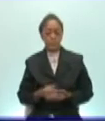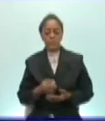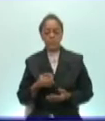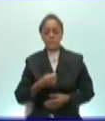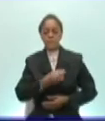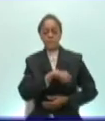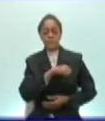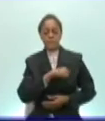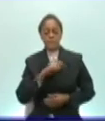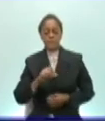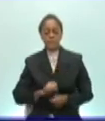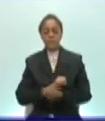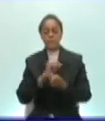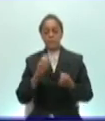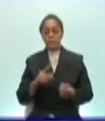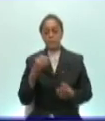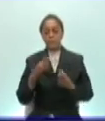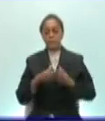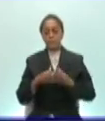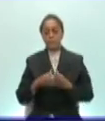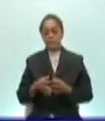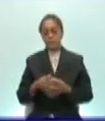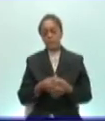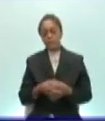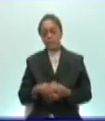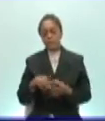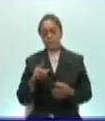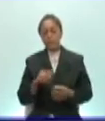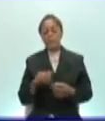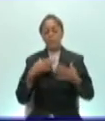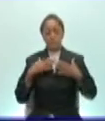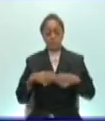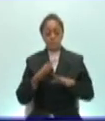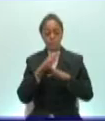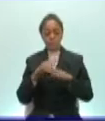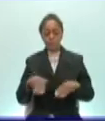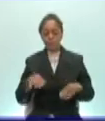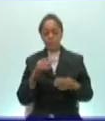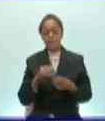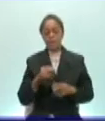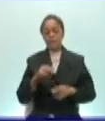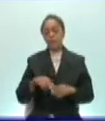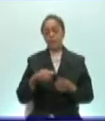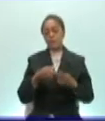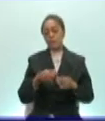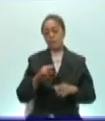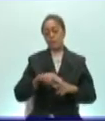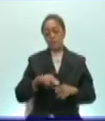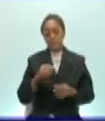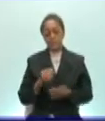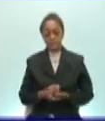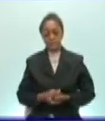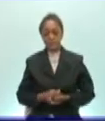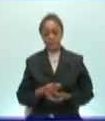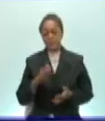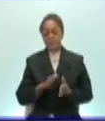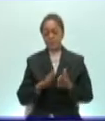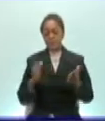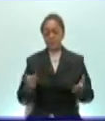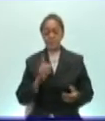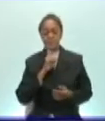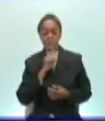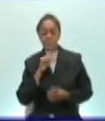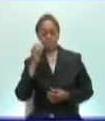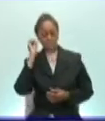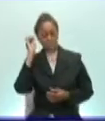España había explotado un barco norteamericano que en son de paz en la propia bahía de La Habana. Ya esa prensa amarilla, ustedes se la imaginan